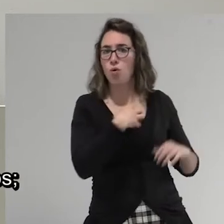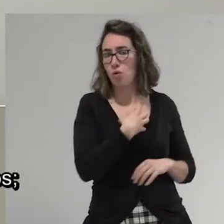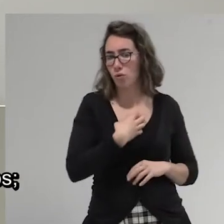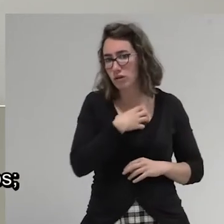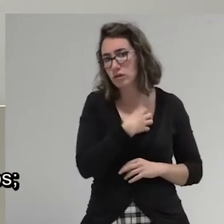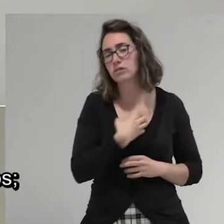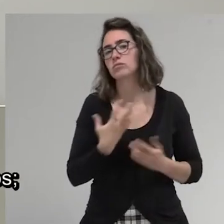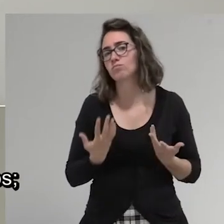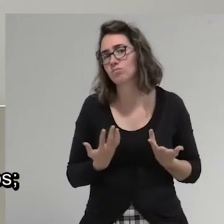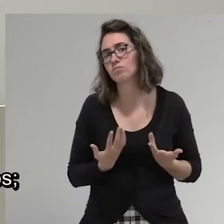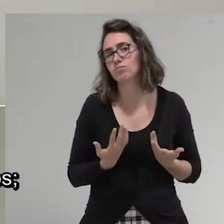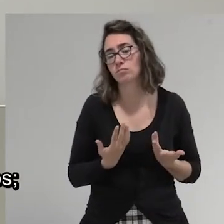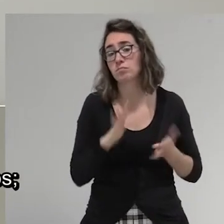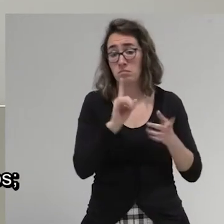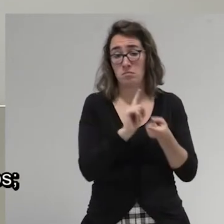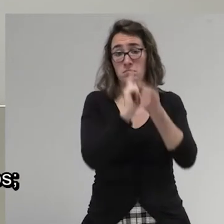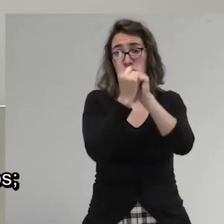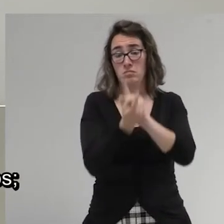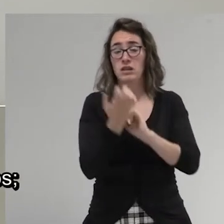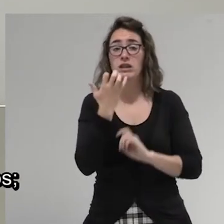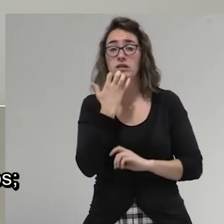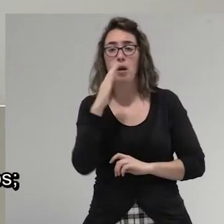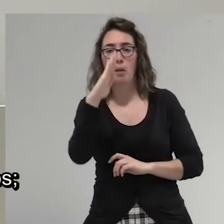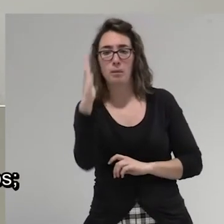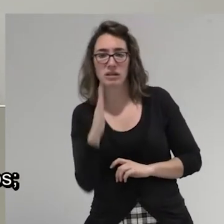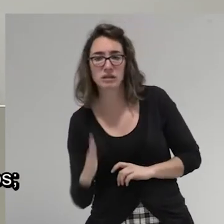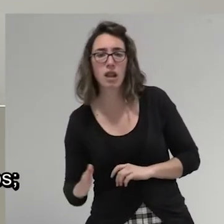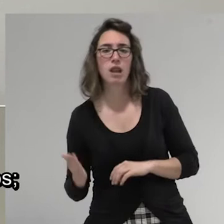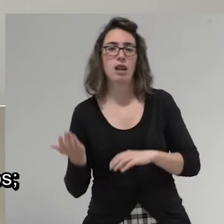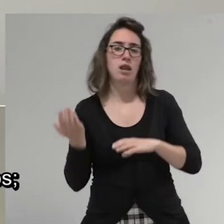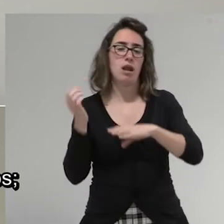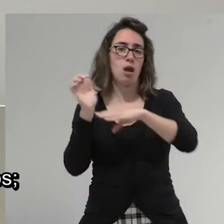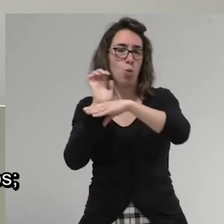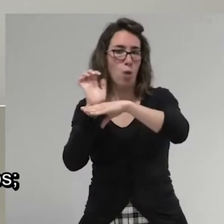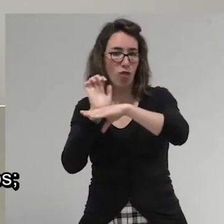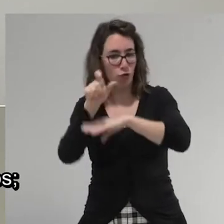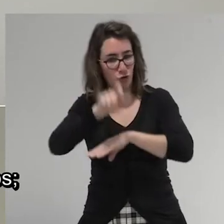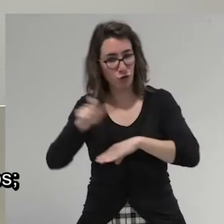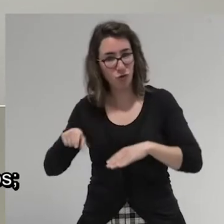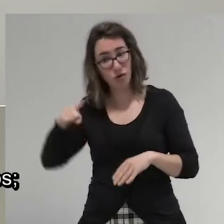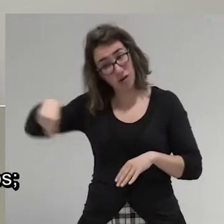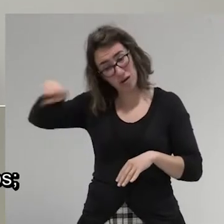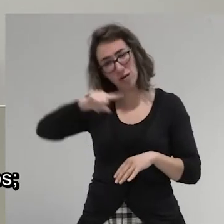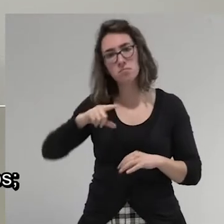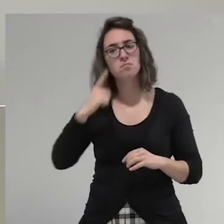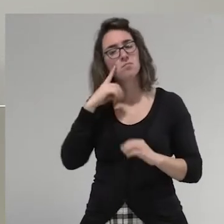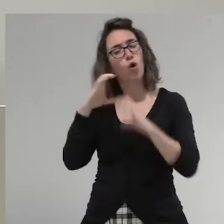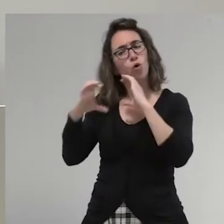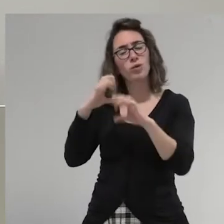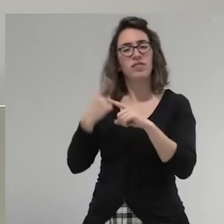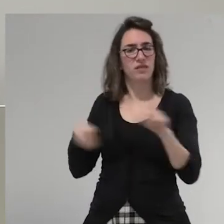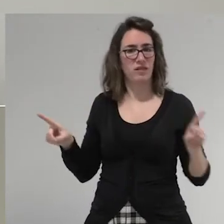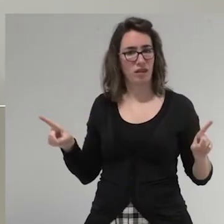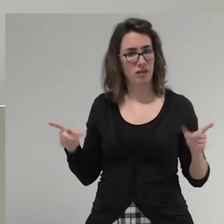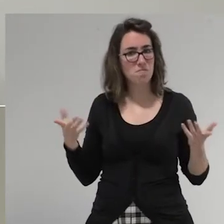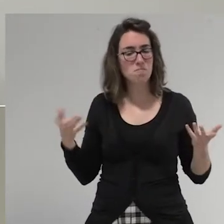cambio, con brasileños, con ecuatorianos, es otra manera de comunicación. No sé si es por